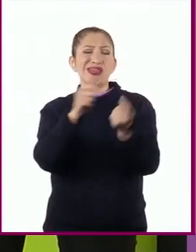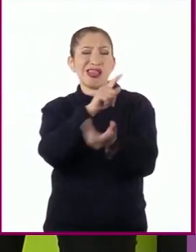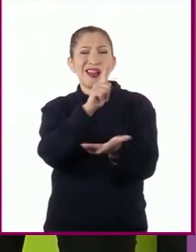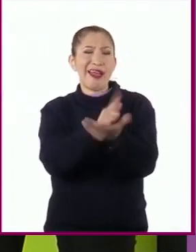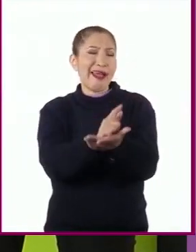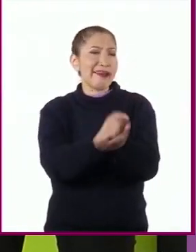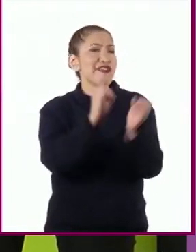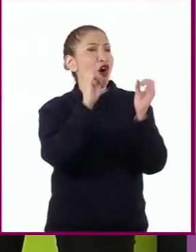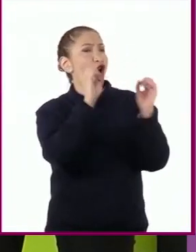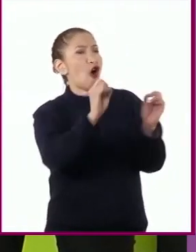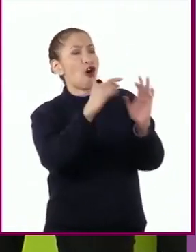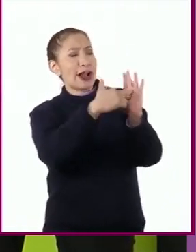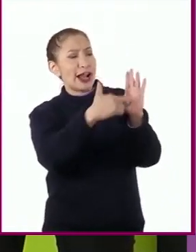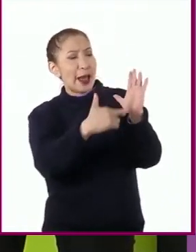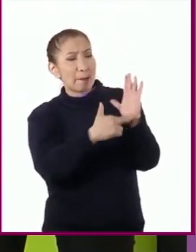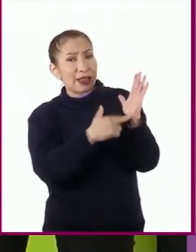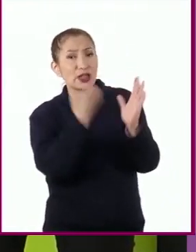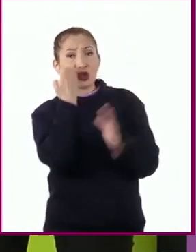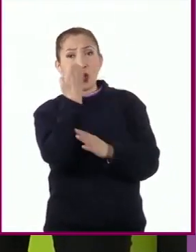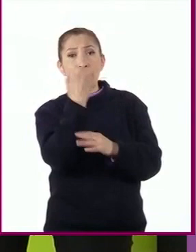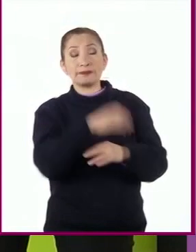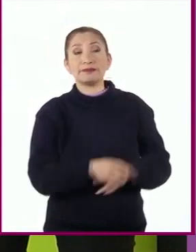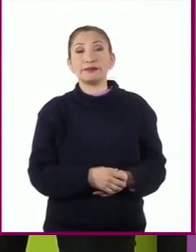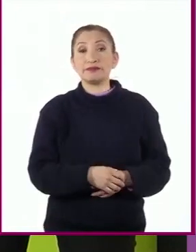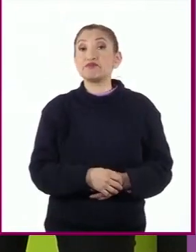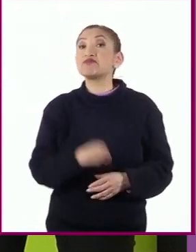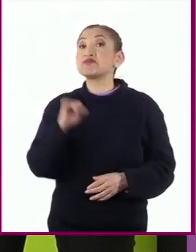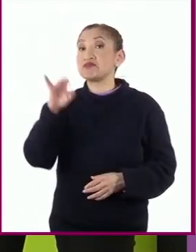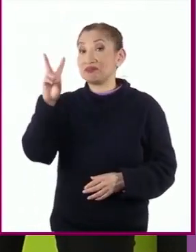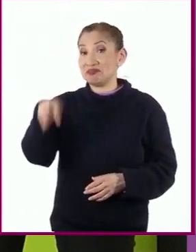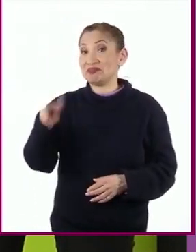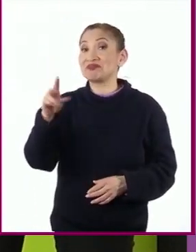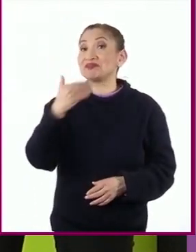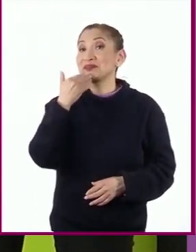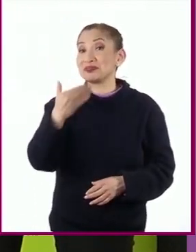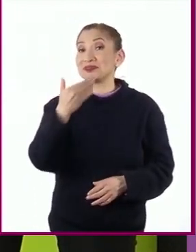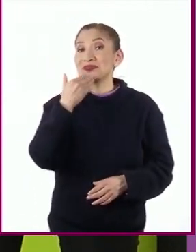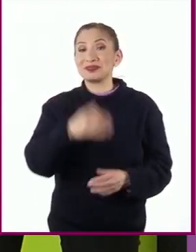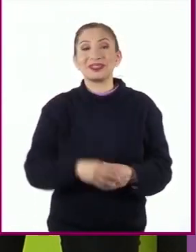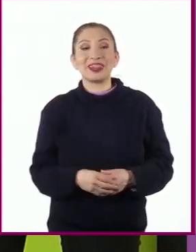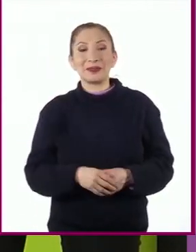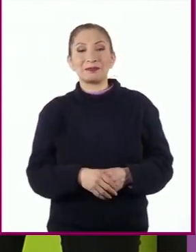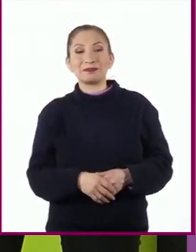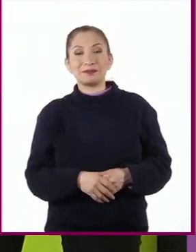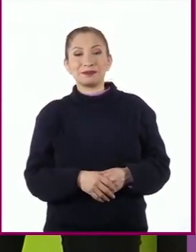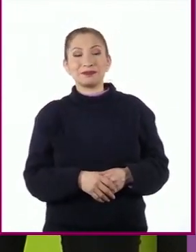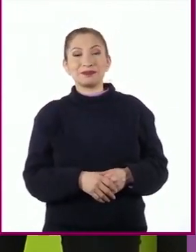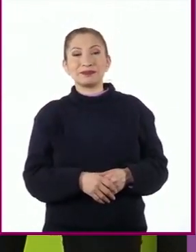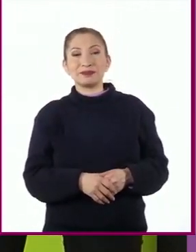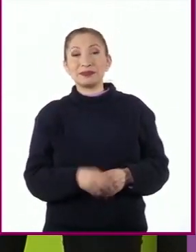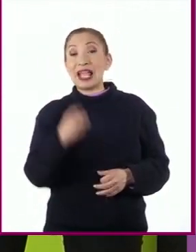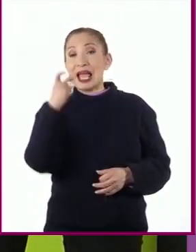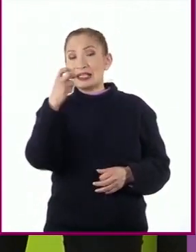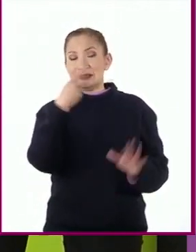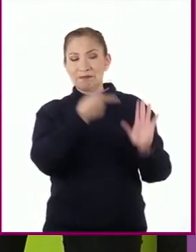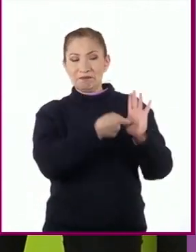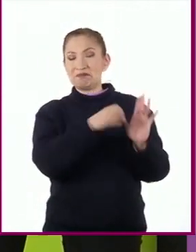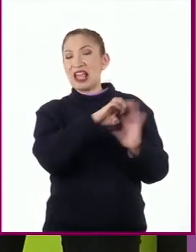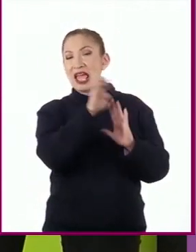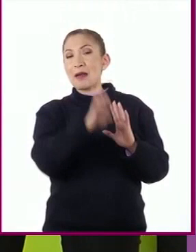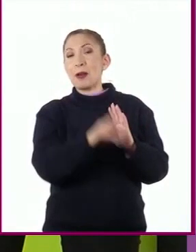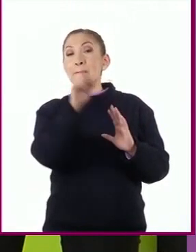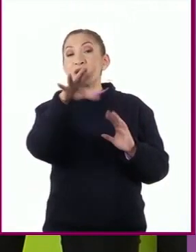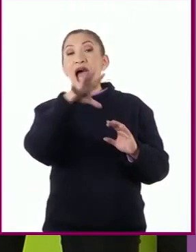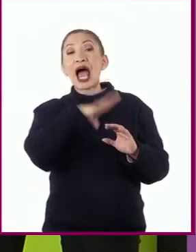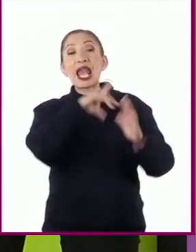o en los reglamentos de la escuela. Muy bien, Enrique. Ese es un claro ejemplo de